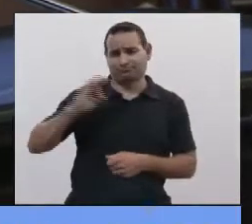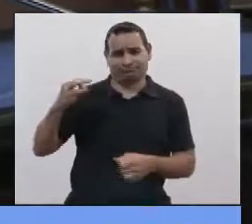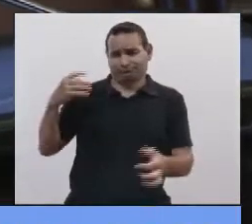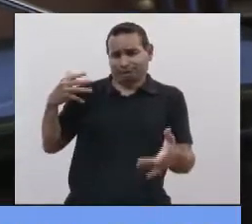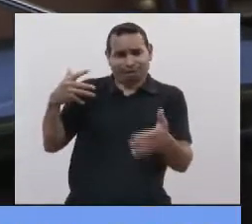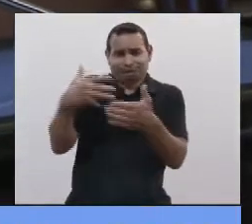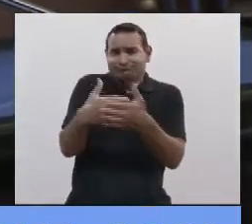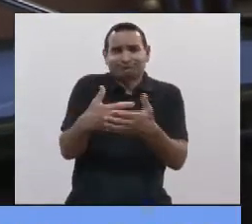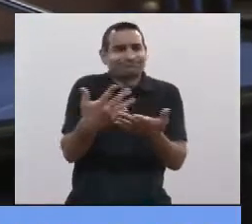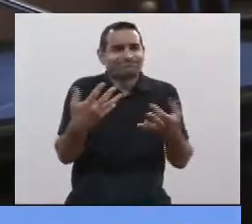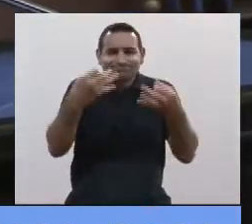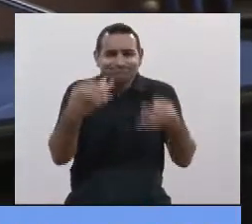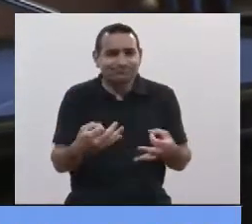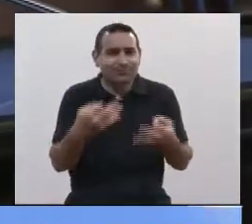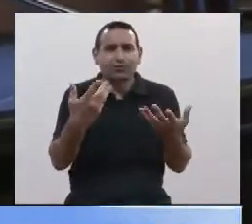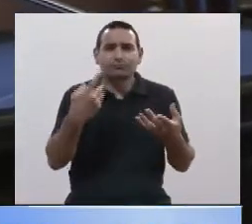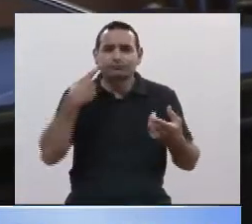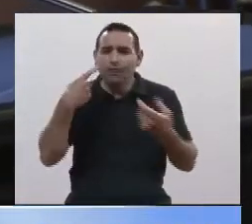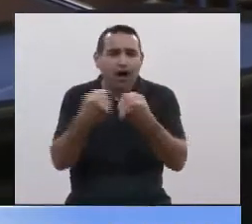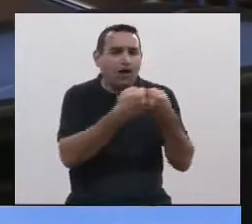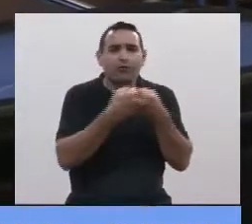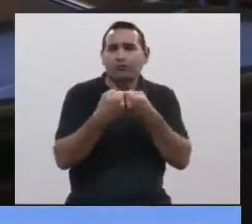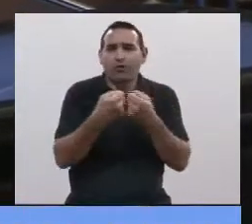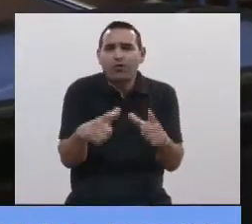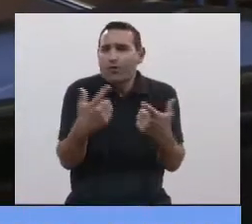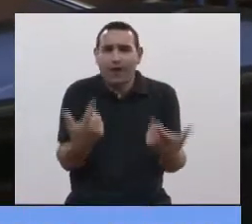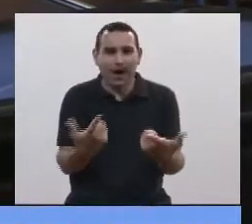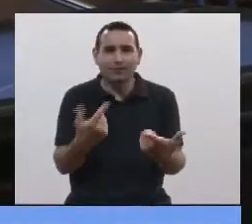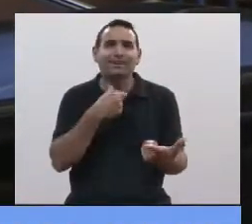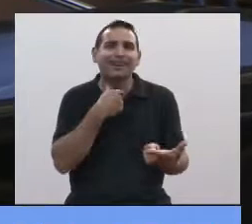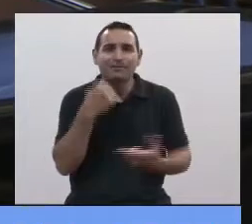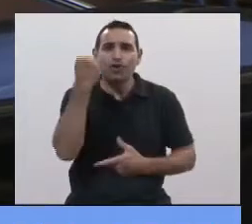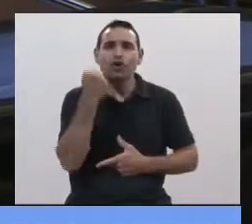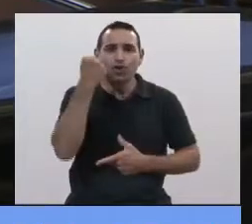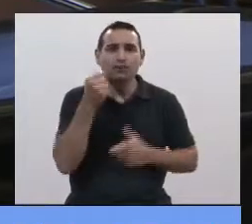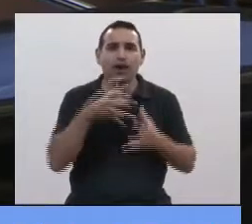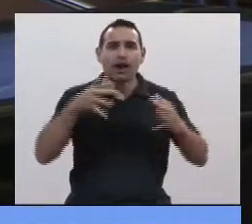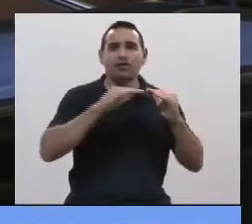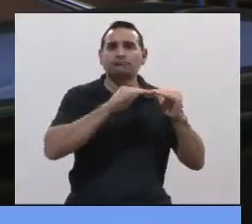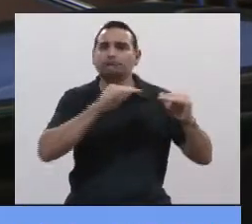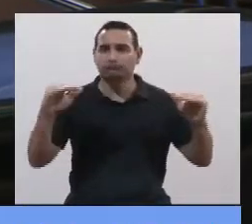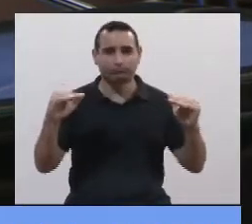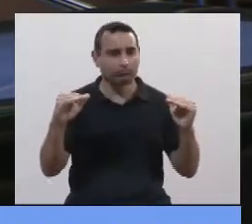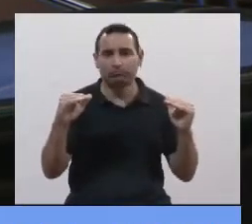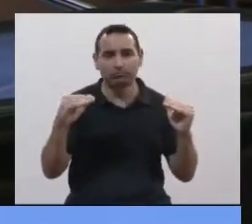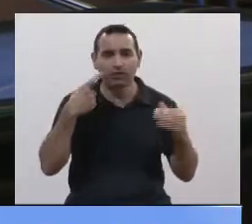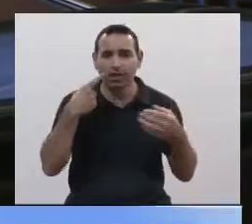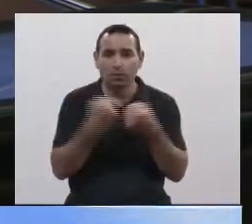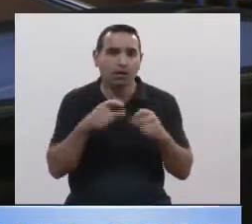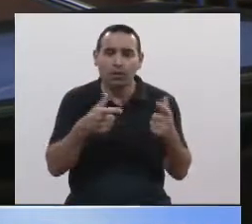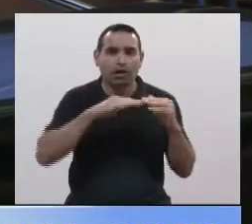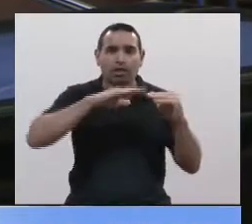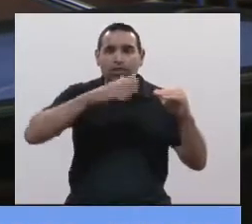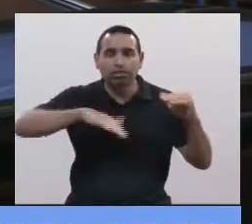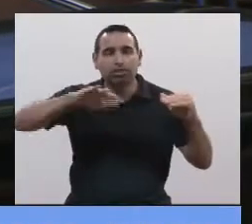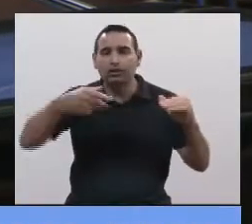somos capaces de encontrar un consenso para tener una estabilidad macroeconómica. Entonces nos